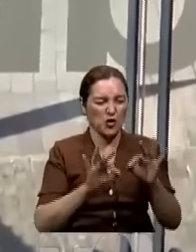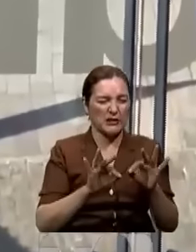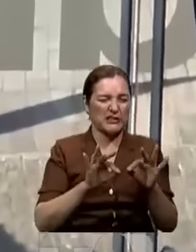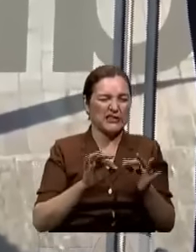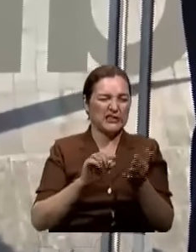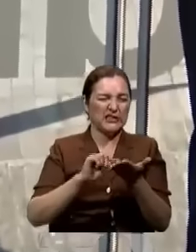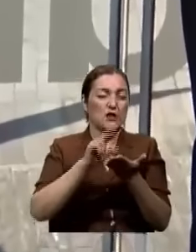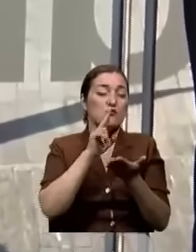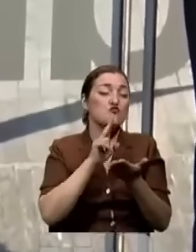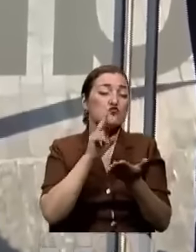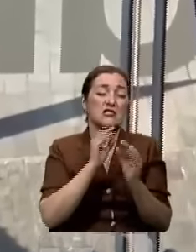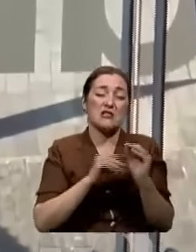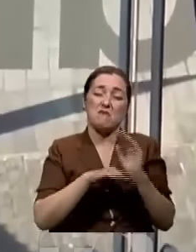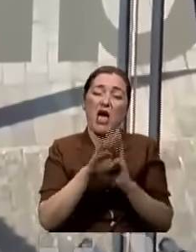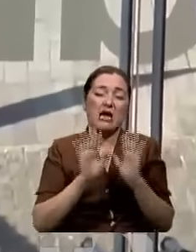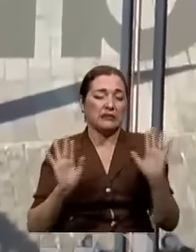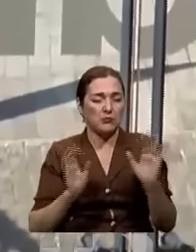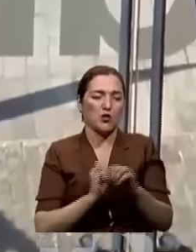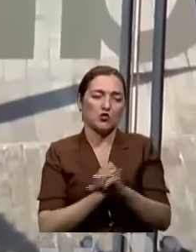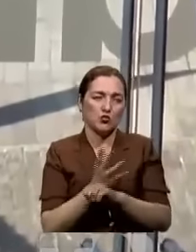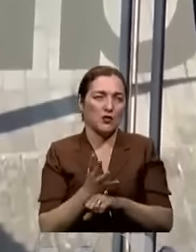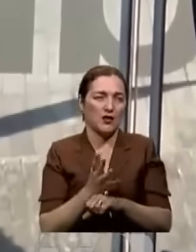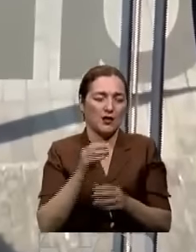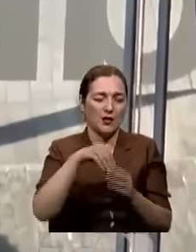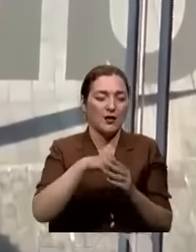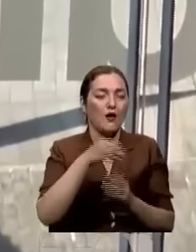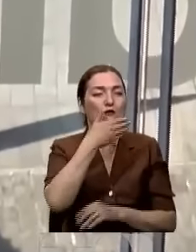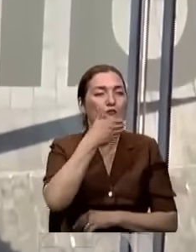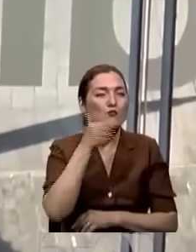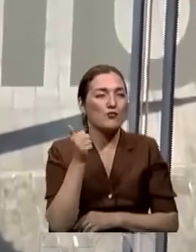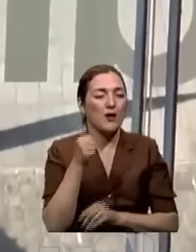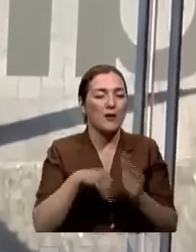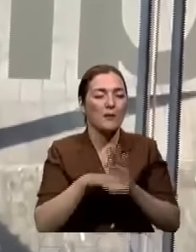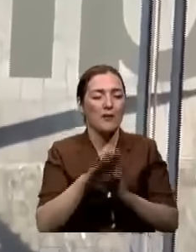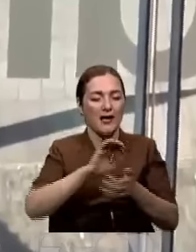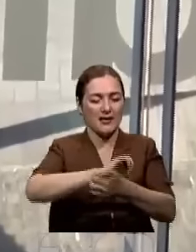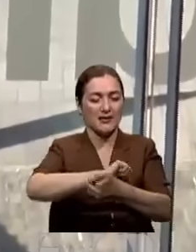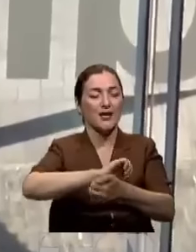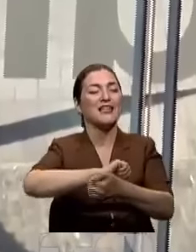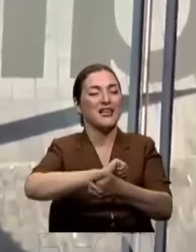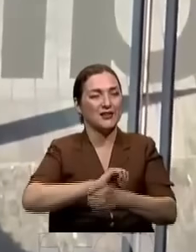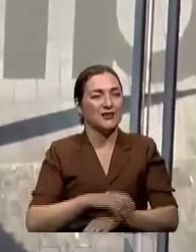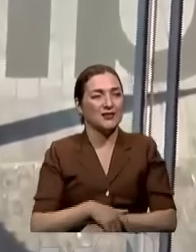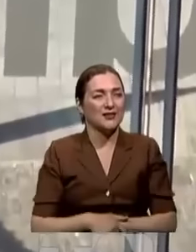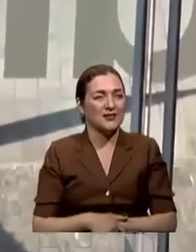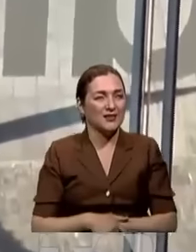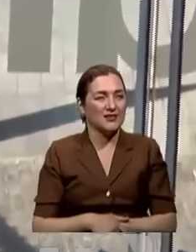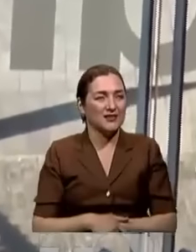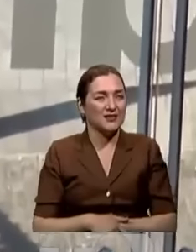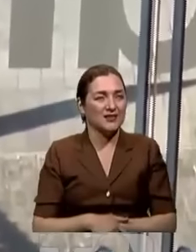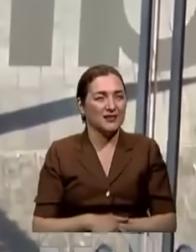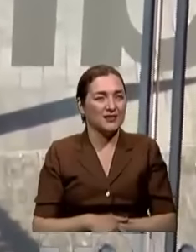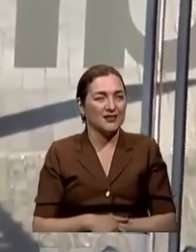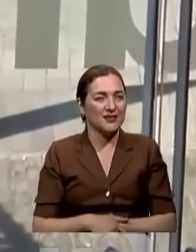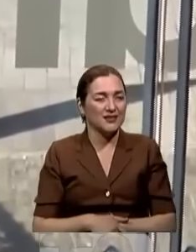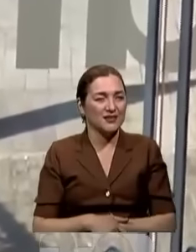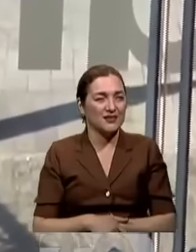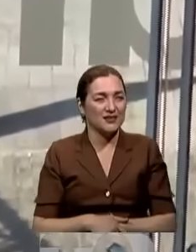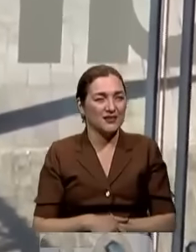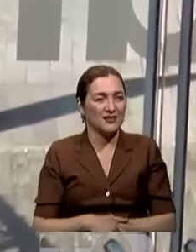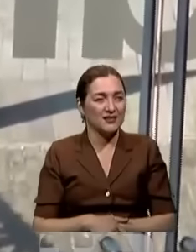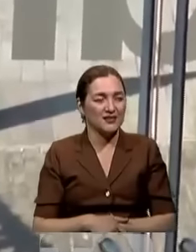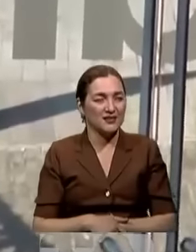ser tan dulce. Nos encanta que el relleno se haya mejorado. Tiene más queso, eso nos gusta full. La masa puede ser un tema de por el tiempo que